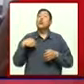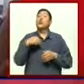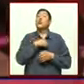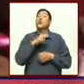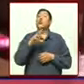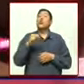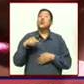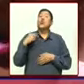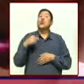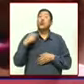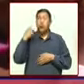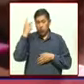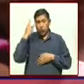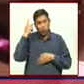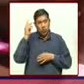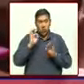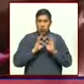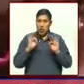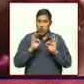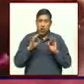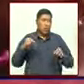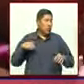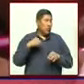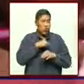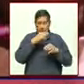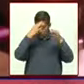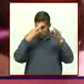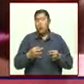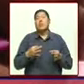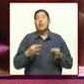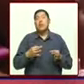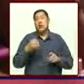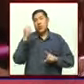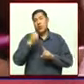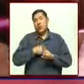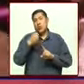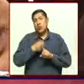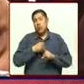política o partido político. Estamos ratificando